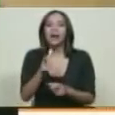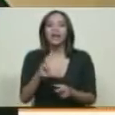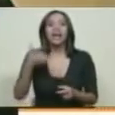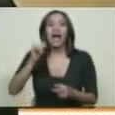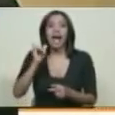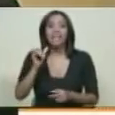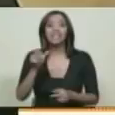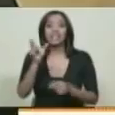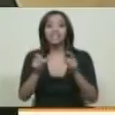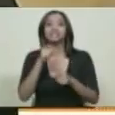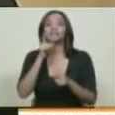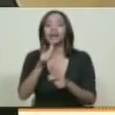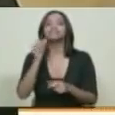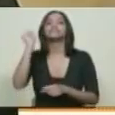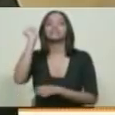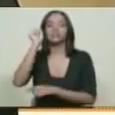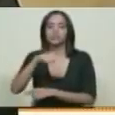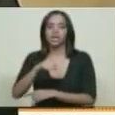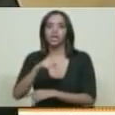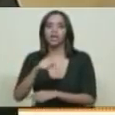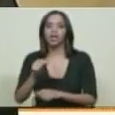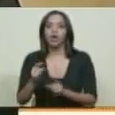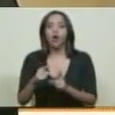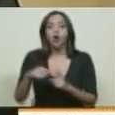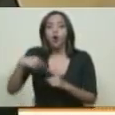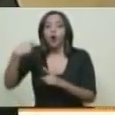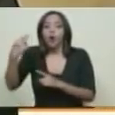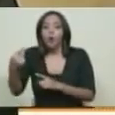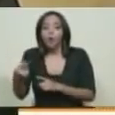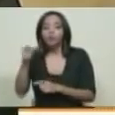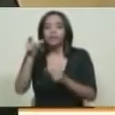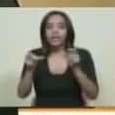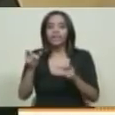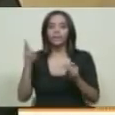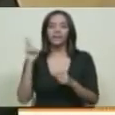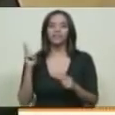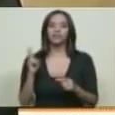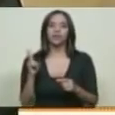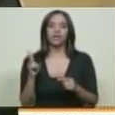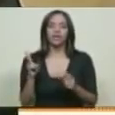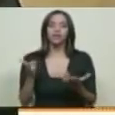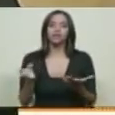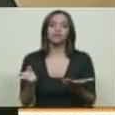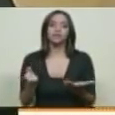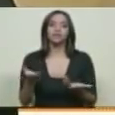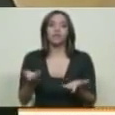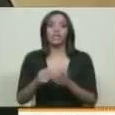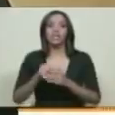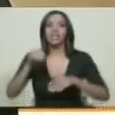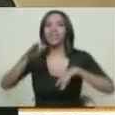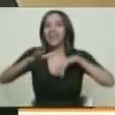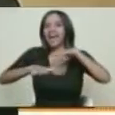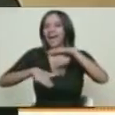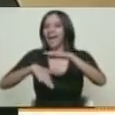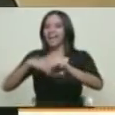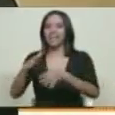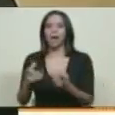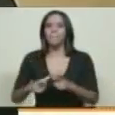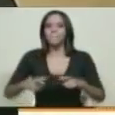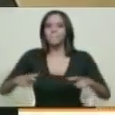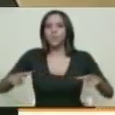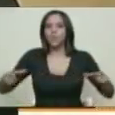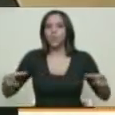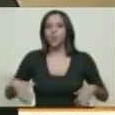pasando mal? Sí. Otra gente, sin embargo, como siempre en Venezuela, nada en la abundancia y nada en todo lo que es una